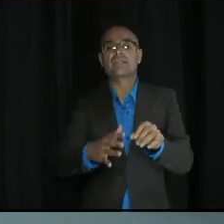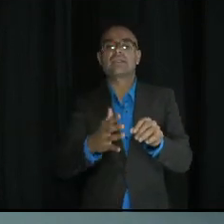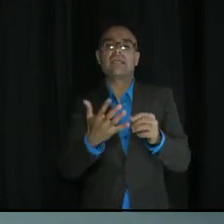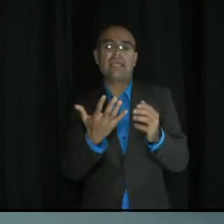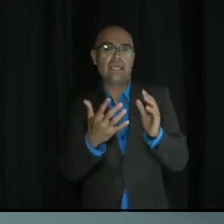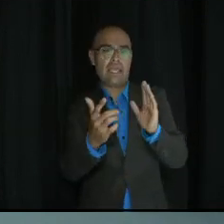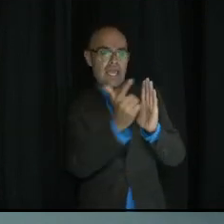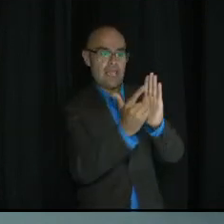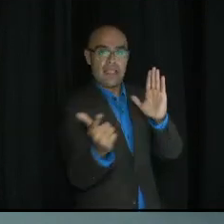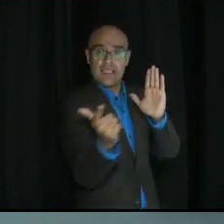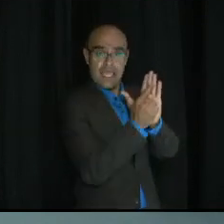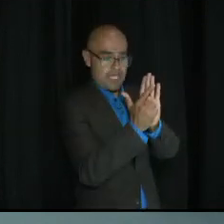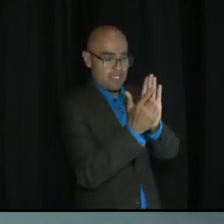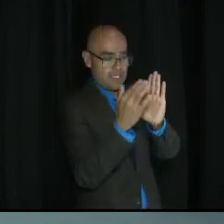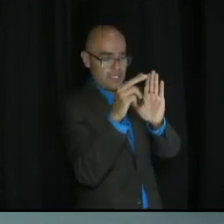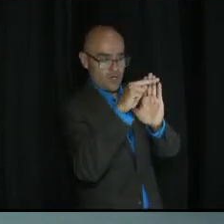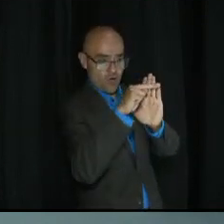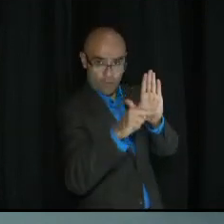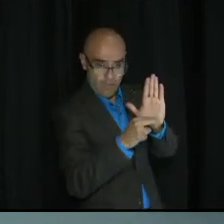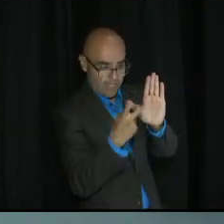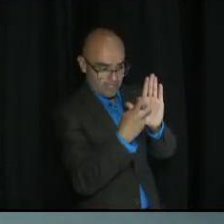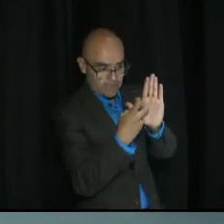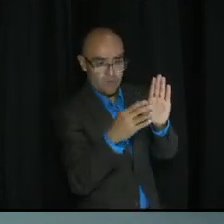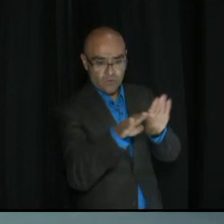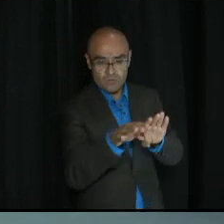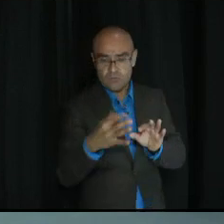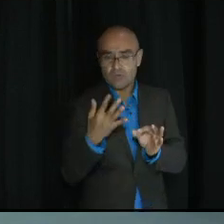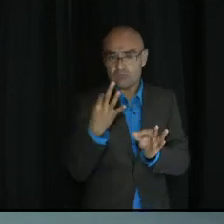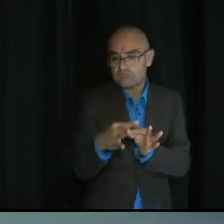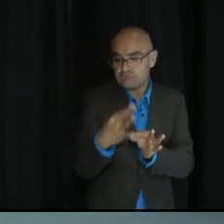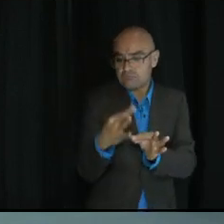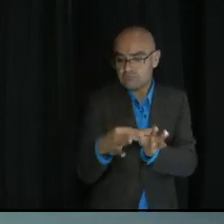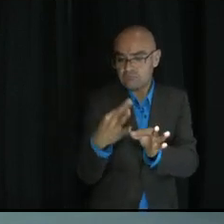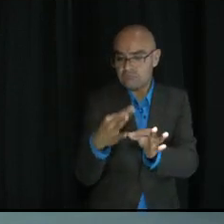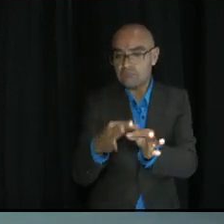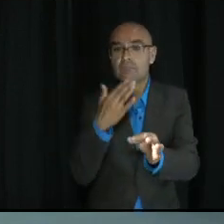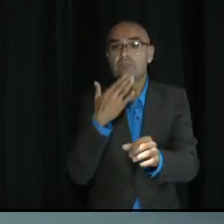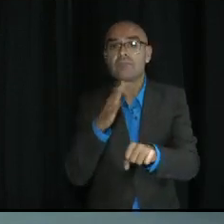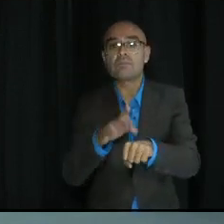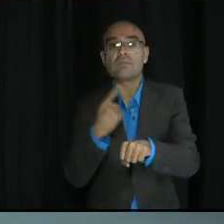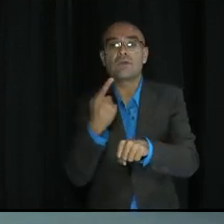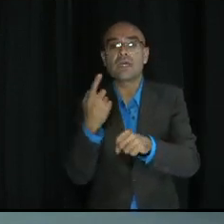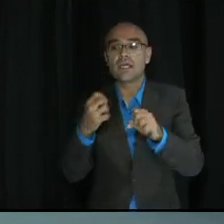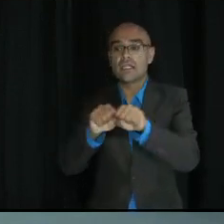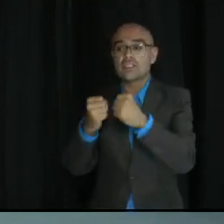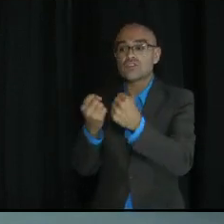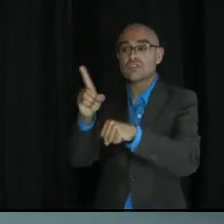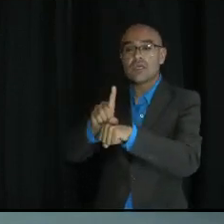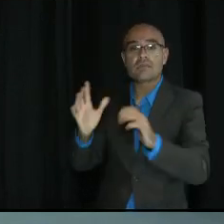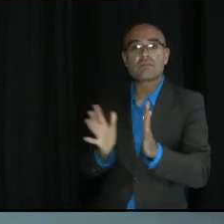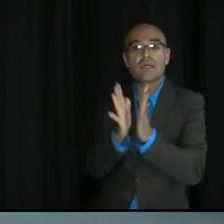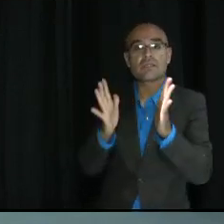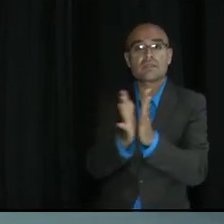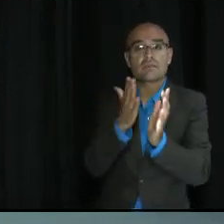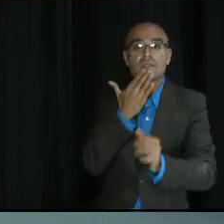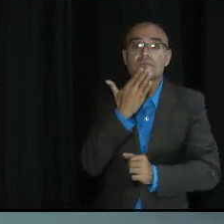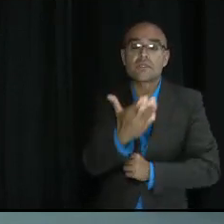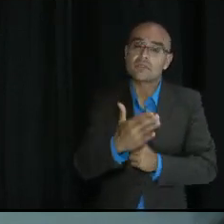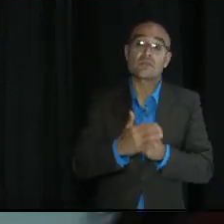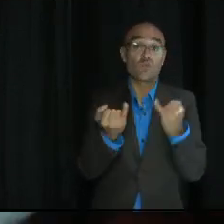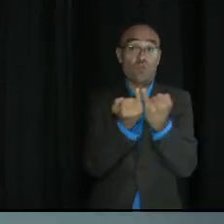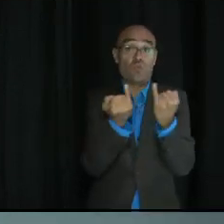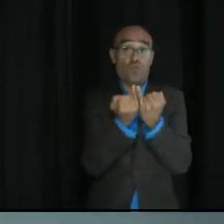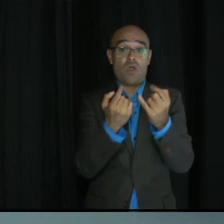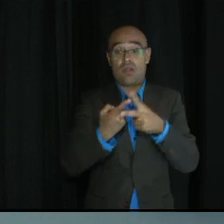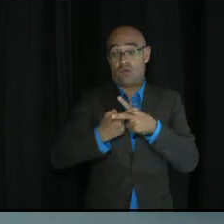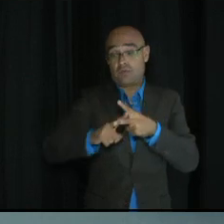tenido una evolución prácticamente del logro de la participación ciudadana. Si analizaron cómo iniciaron este marco normativo